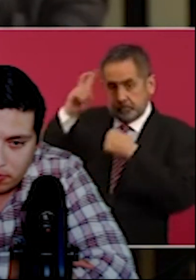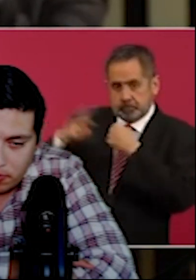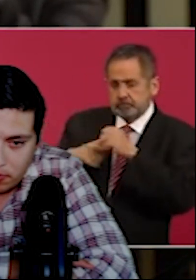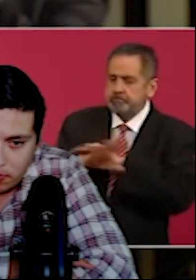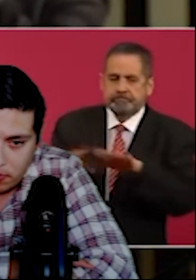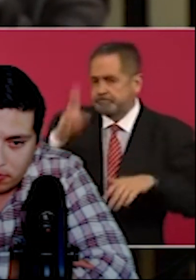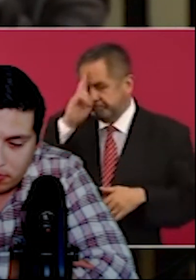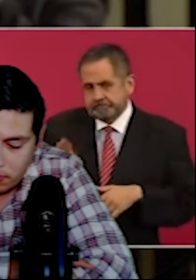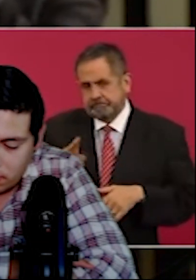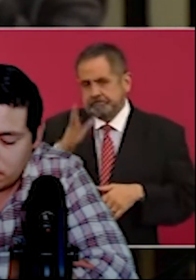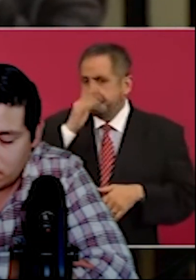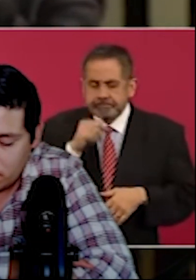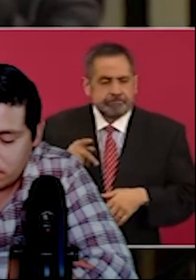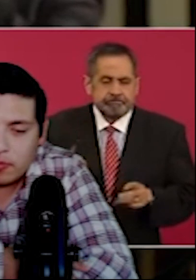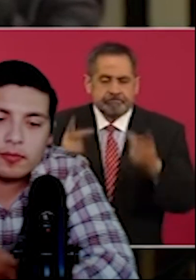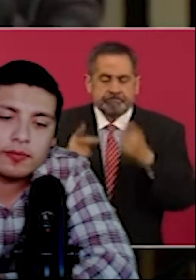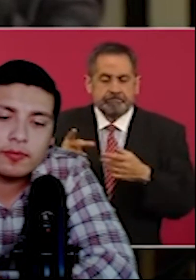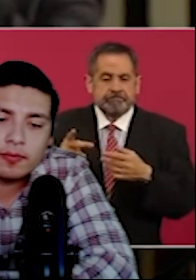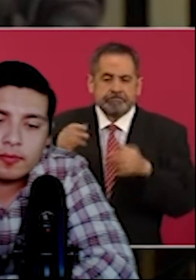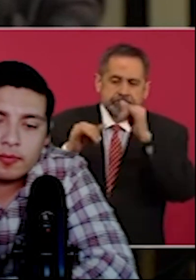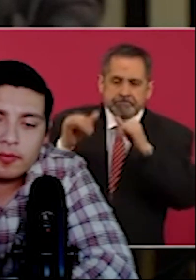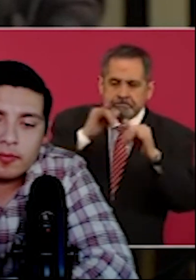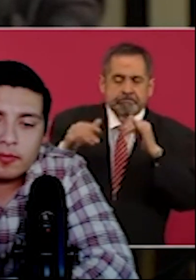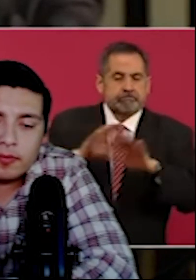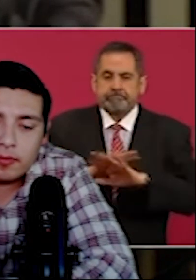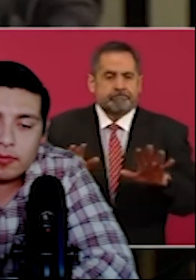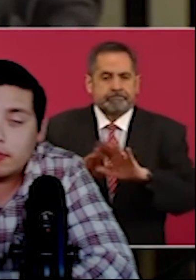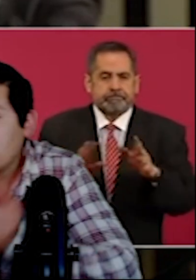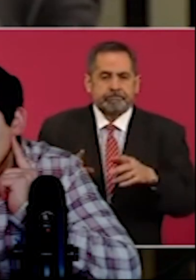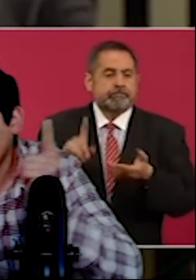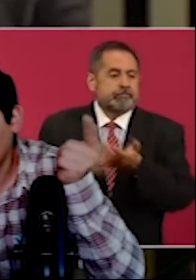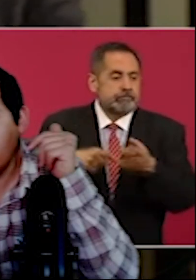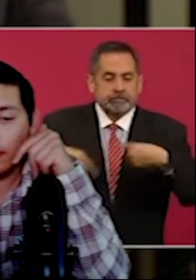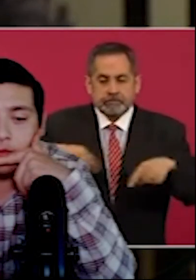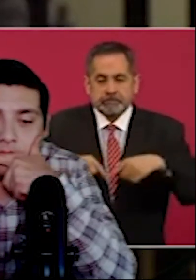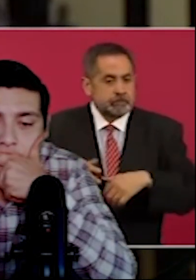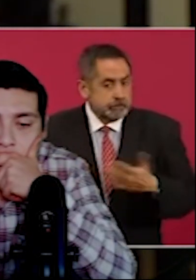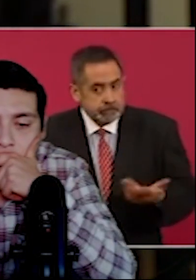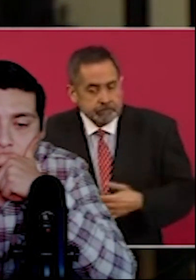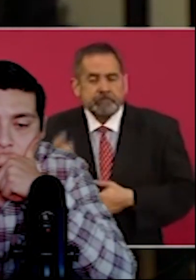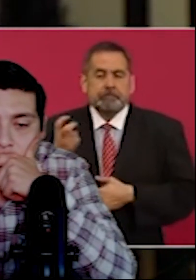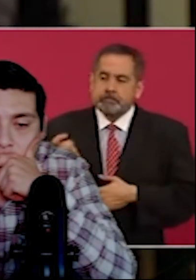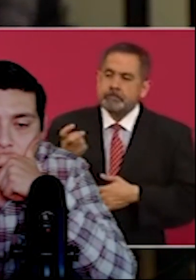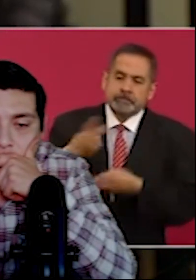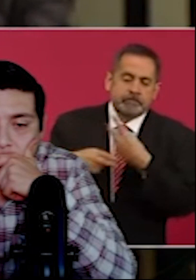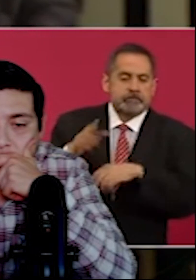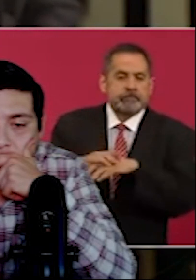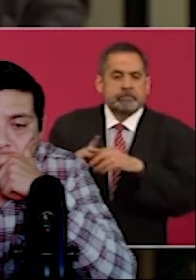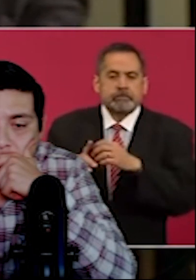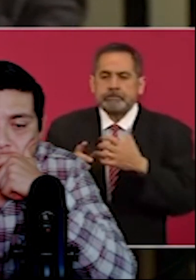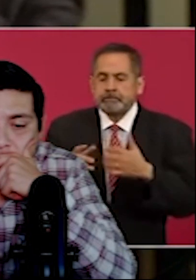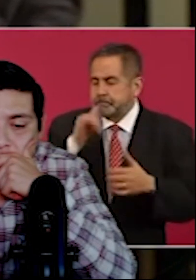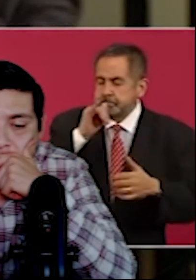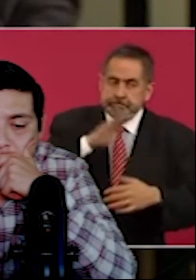está prohibido, no se puede vender alcohol en los partidos de fútbol porque esto genera pues mucha